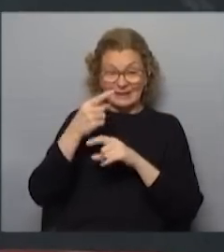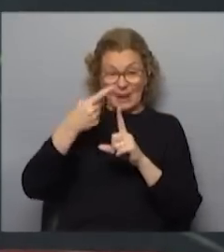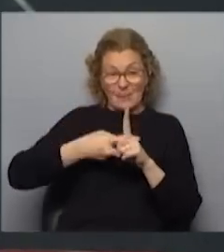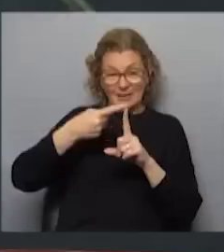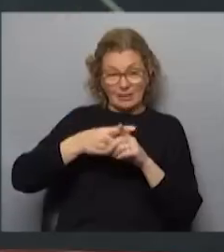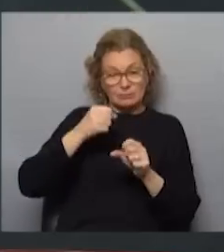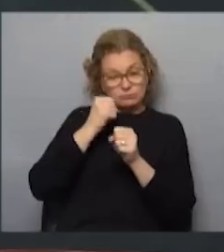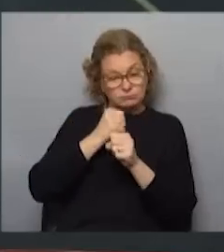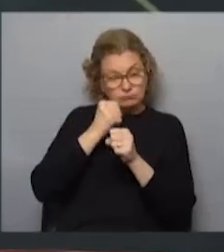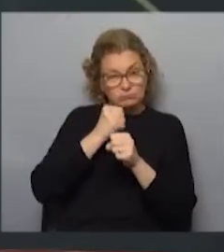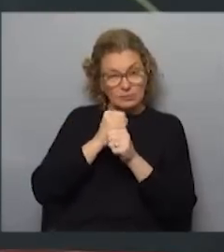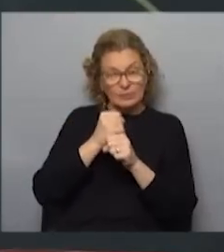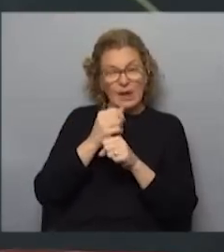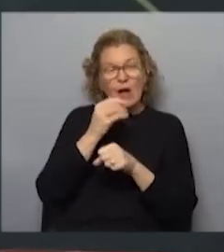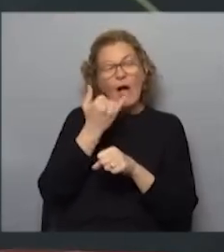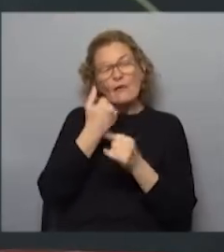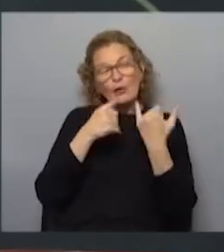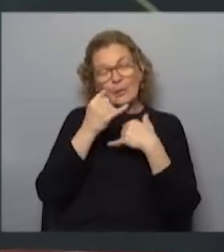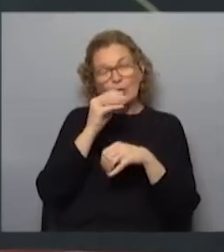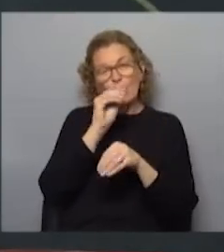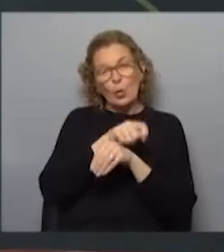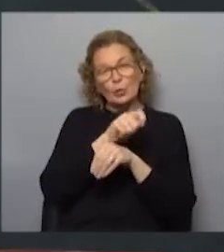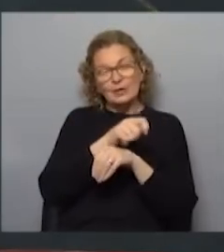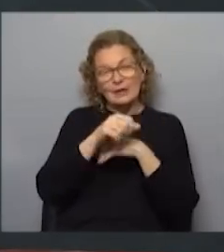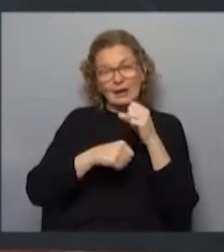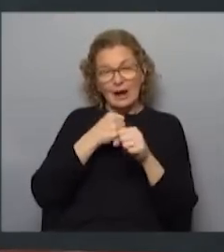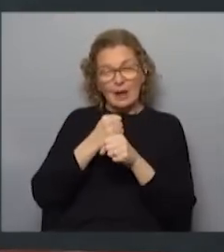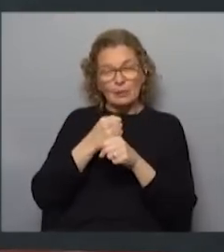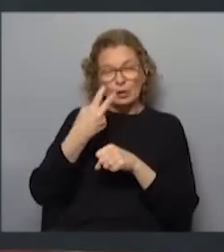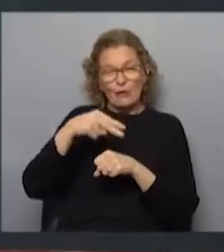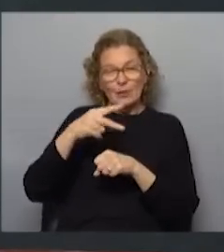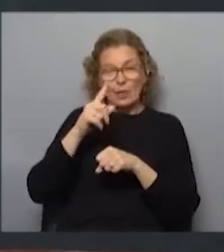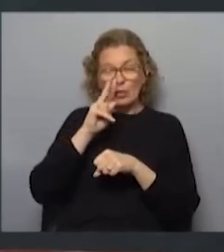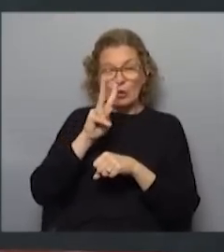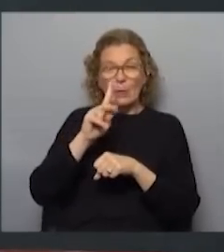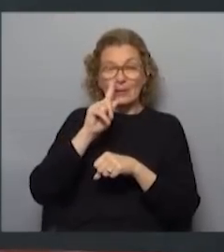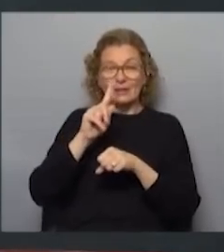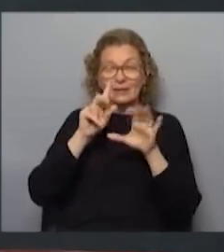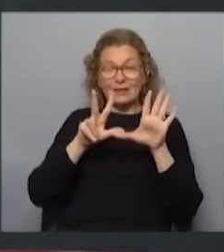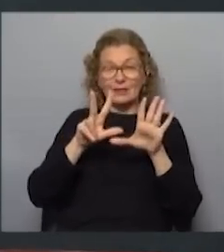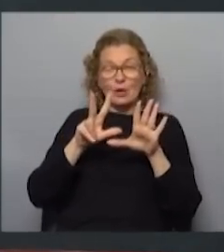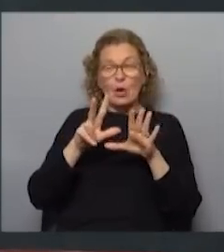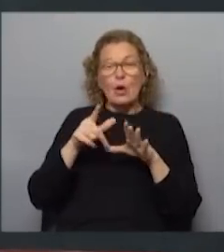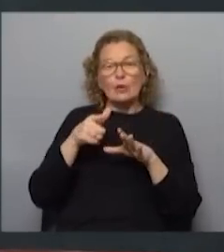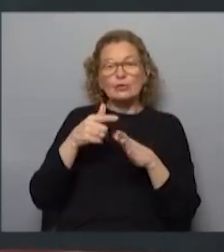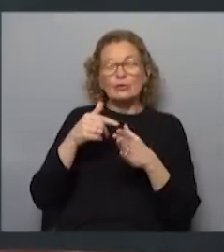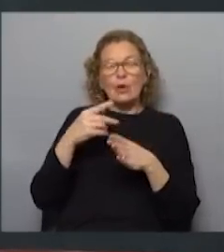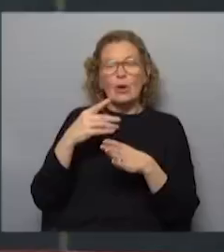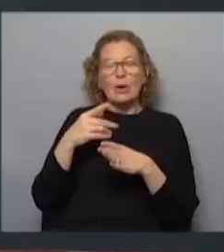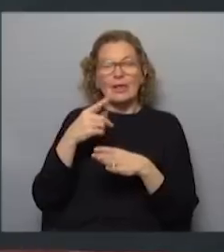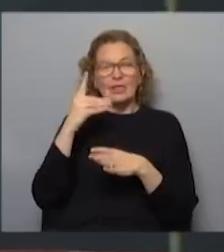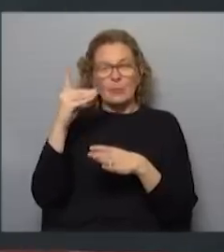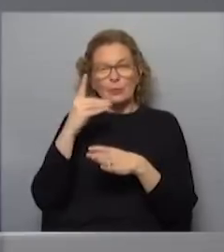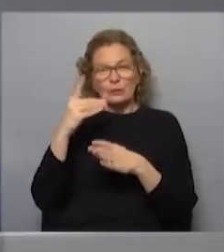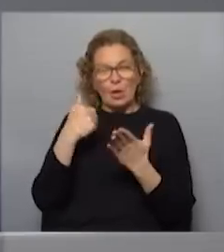se decidió informar a la justicia y en noviembre de 2018 el entonces diputado frente amplista Luis puig presentó una denuncia